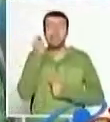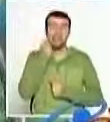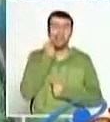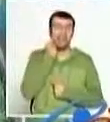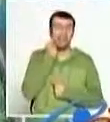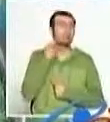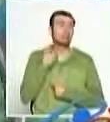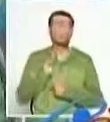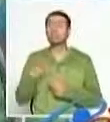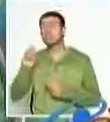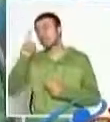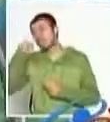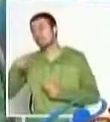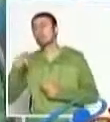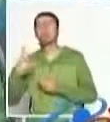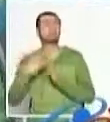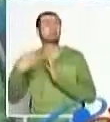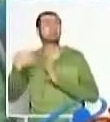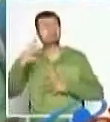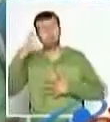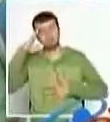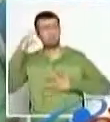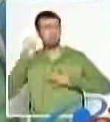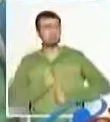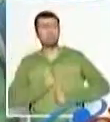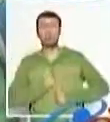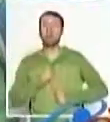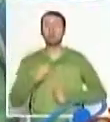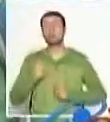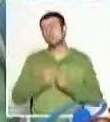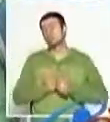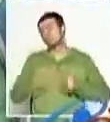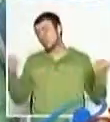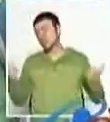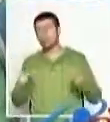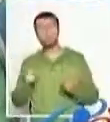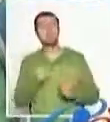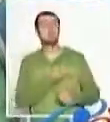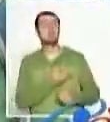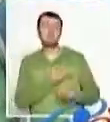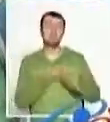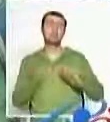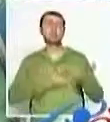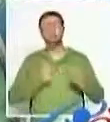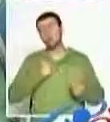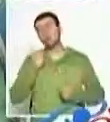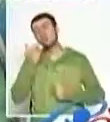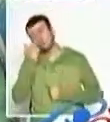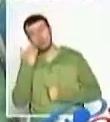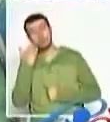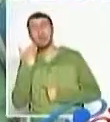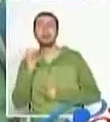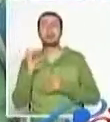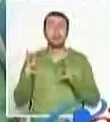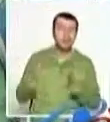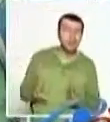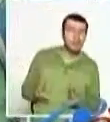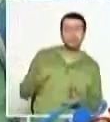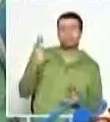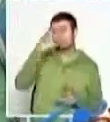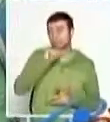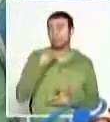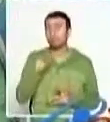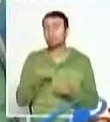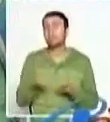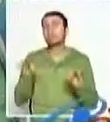se llevaron mi hijo para el batallón, fue después de que me separé, fue después de que murió mi mamá. Por eso el doctor Blandón insiste tanto en su